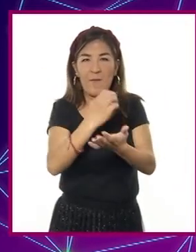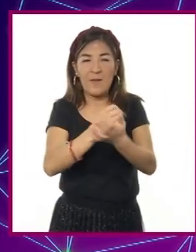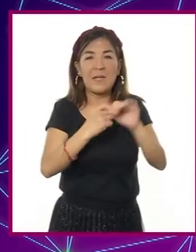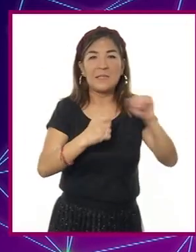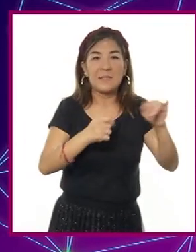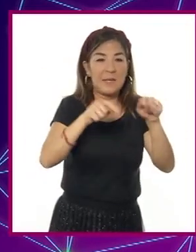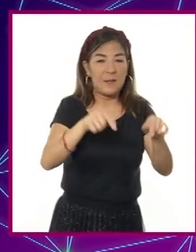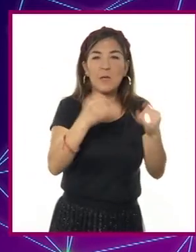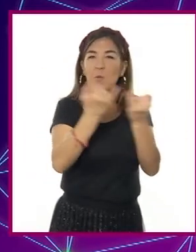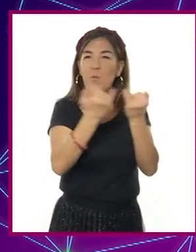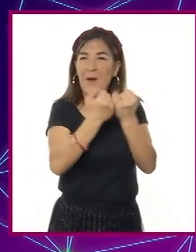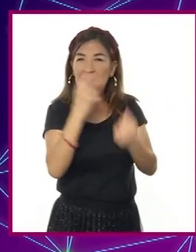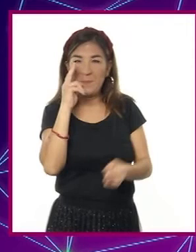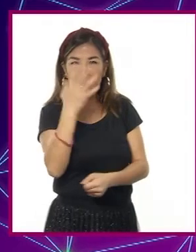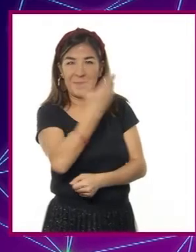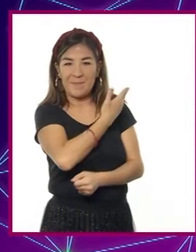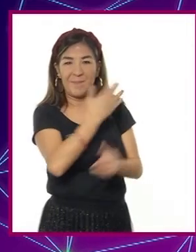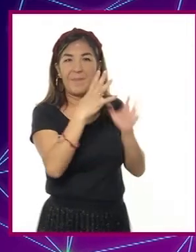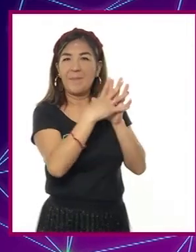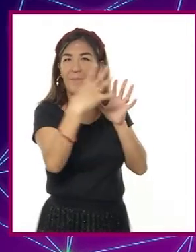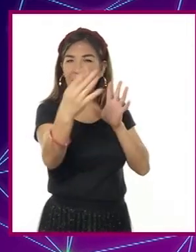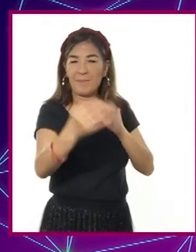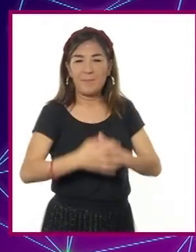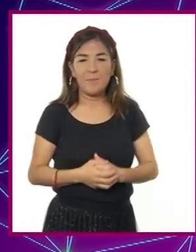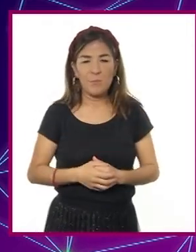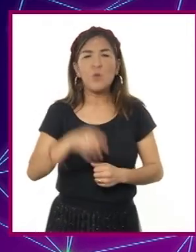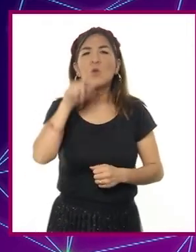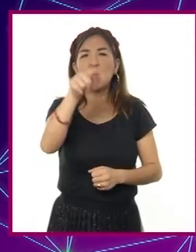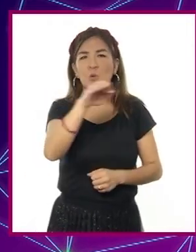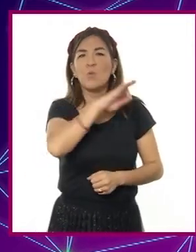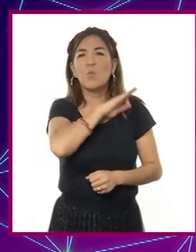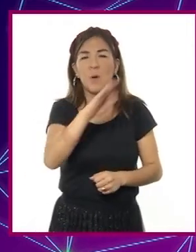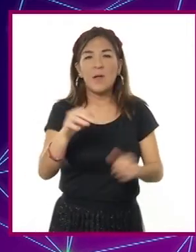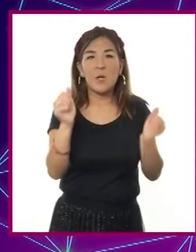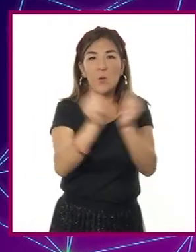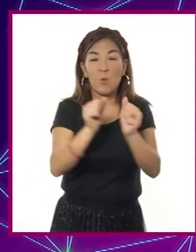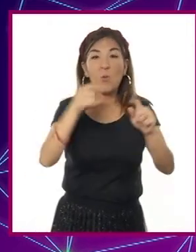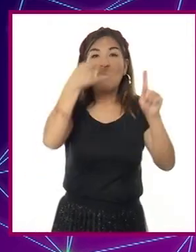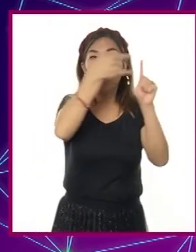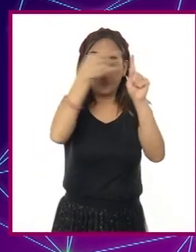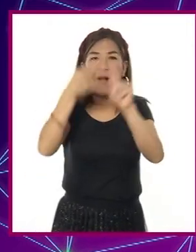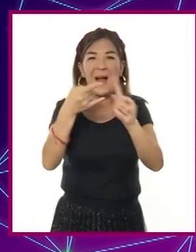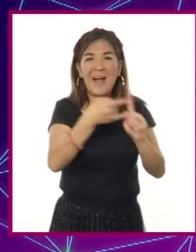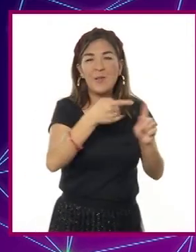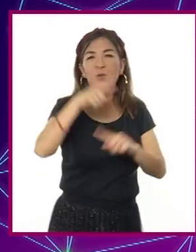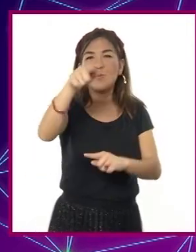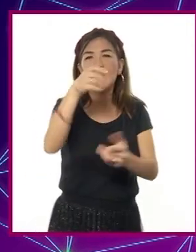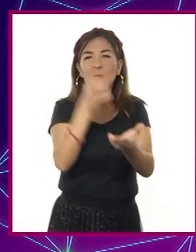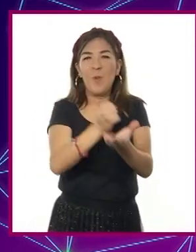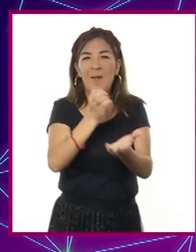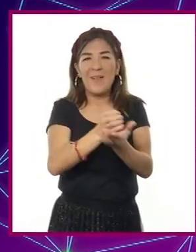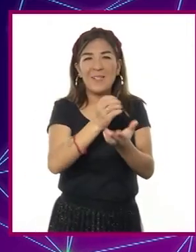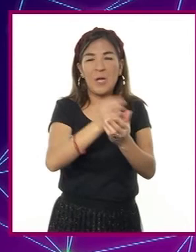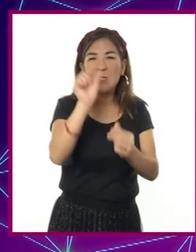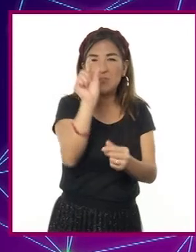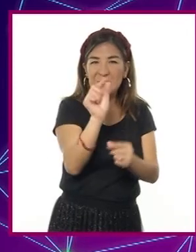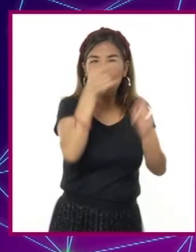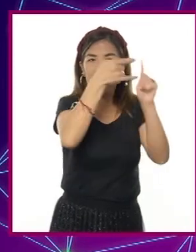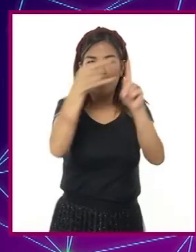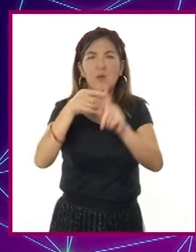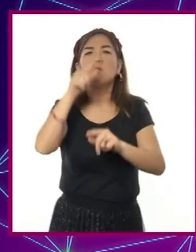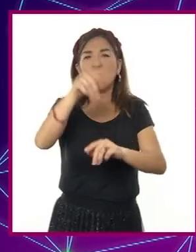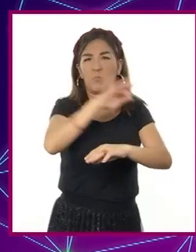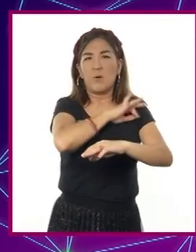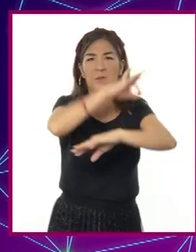a la imagen en pantalla. Pueden apoyarse de la cuadrícula de las hojas del cuaderno para trazarlo. No requieren